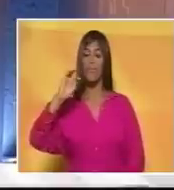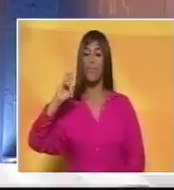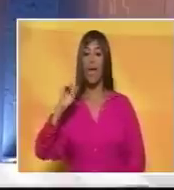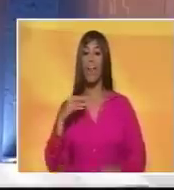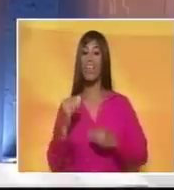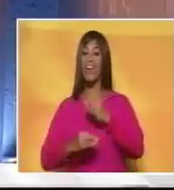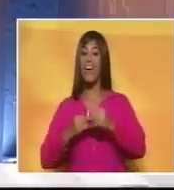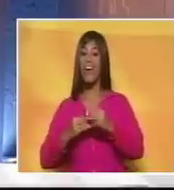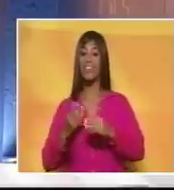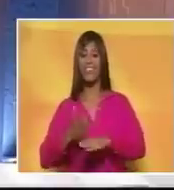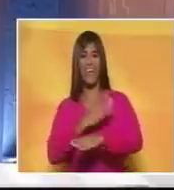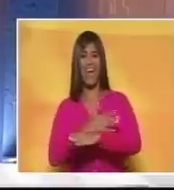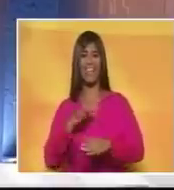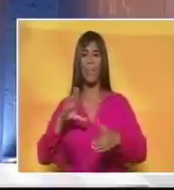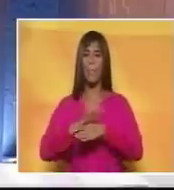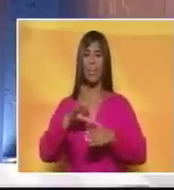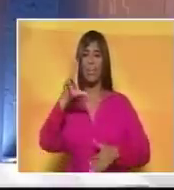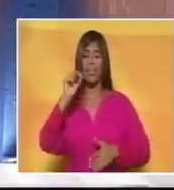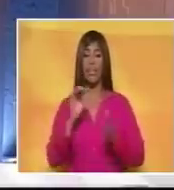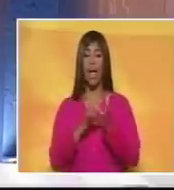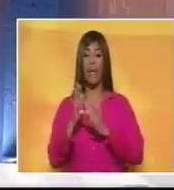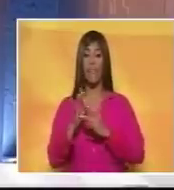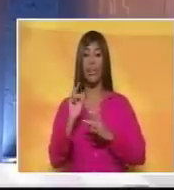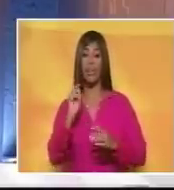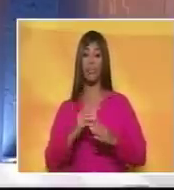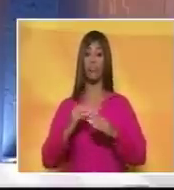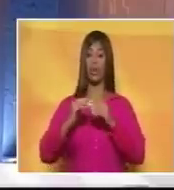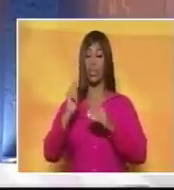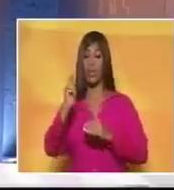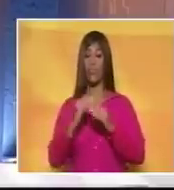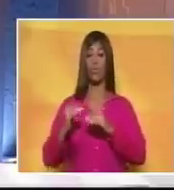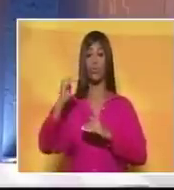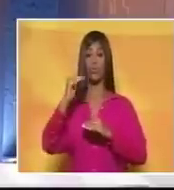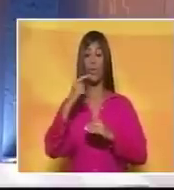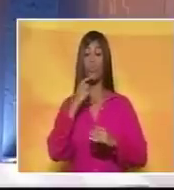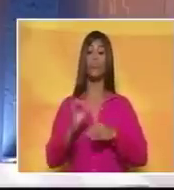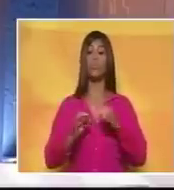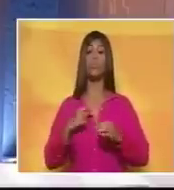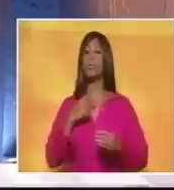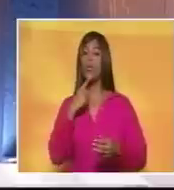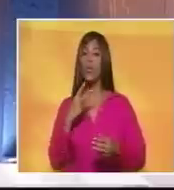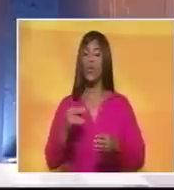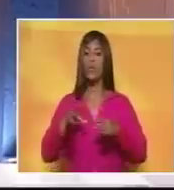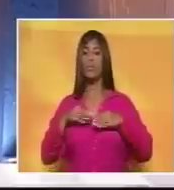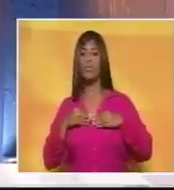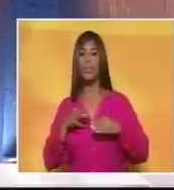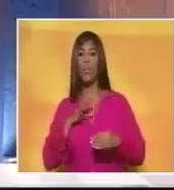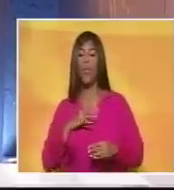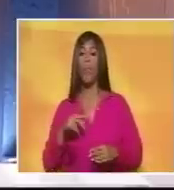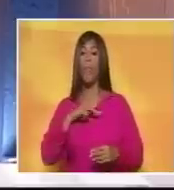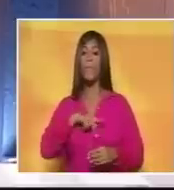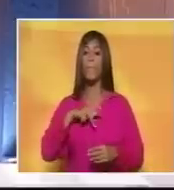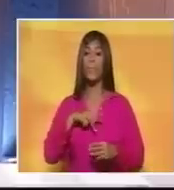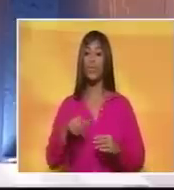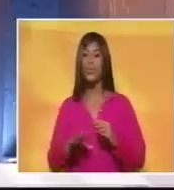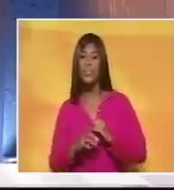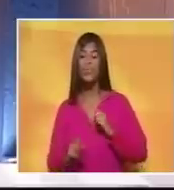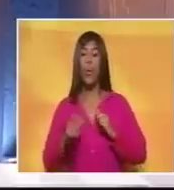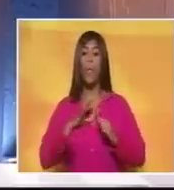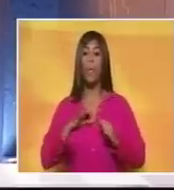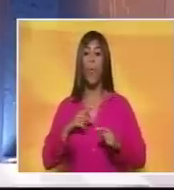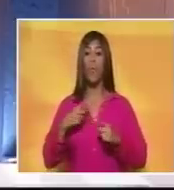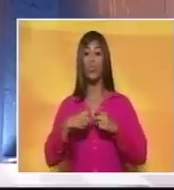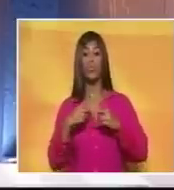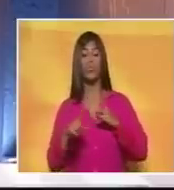30 de abril. La Sala de Casación Penal decidió no procedente el antejuicio de mérito al considerar que se trata de la comisión flagrante de